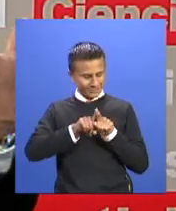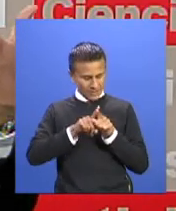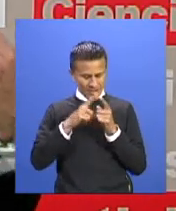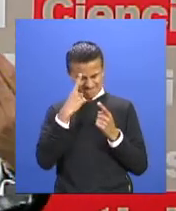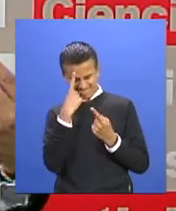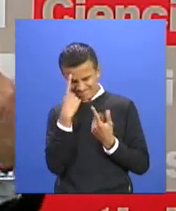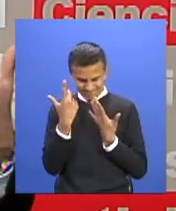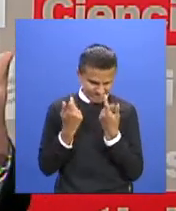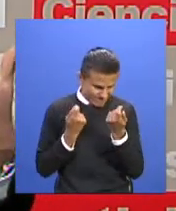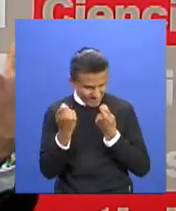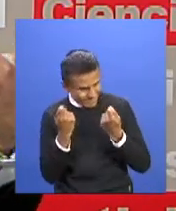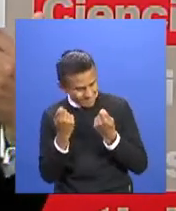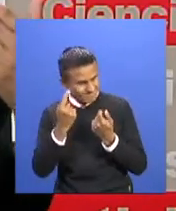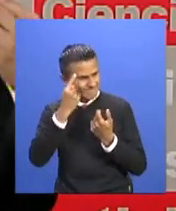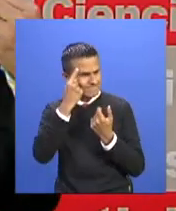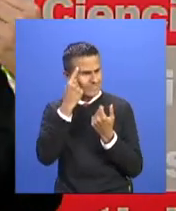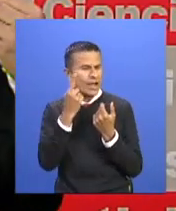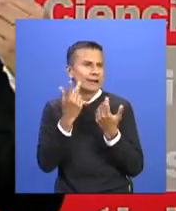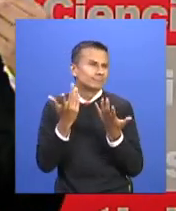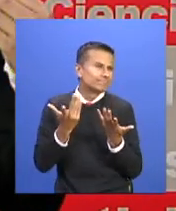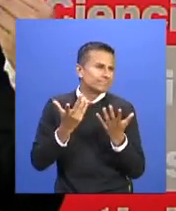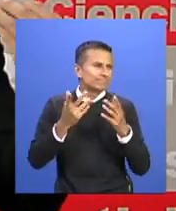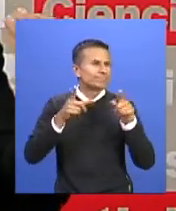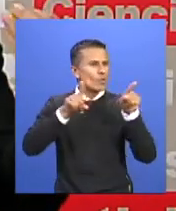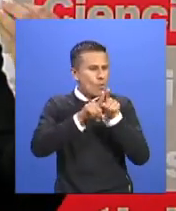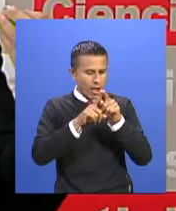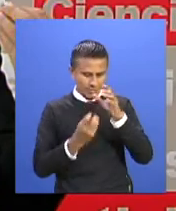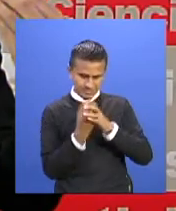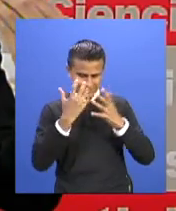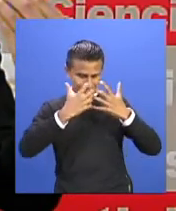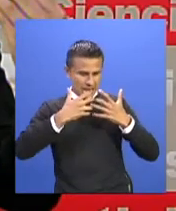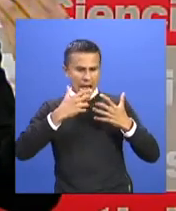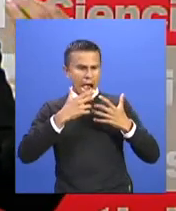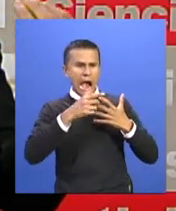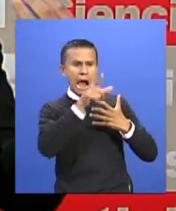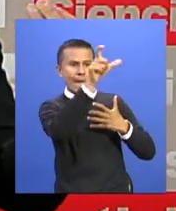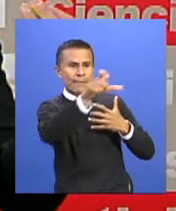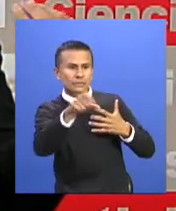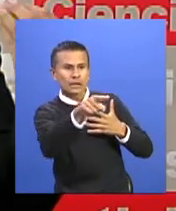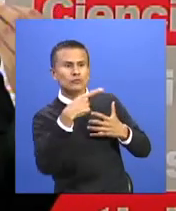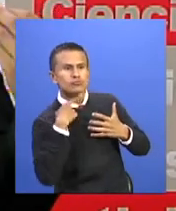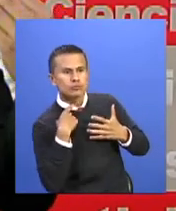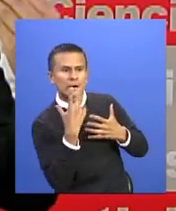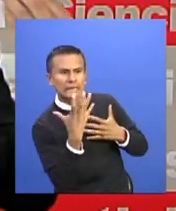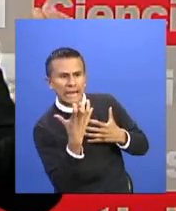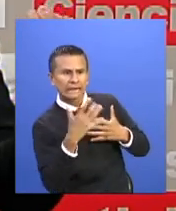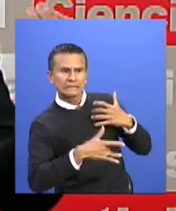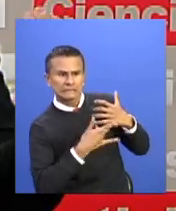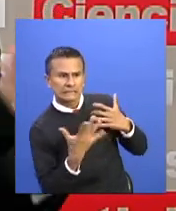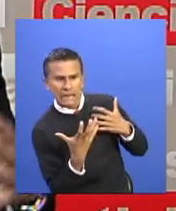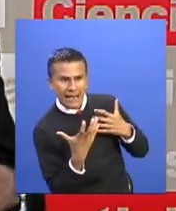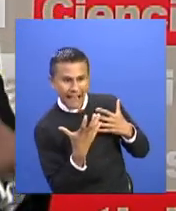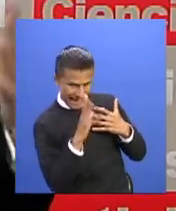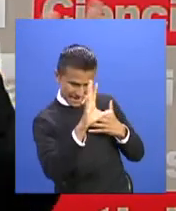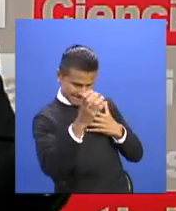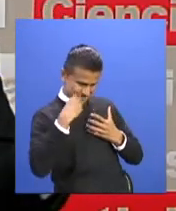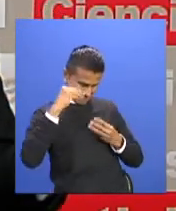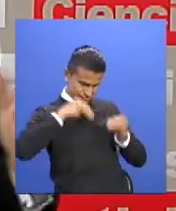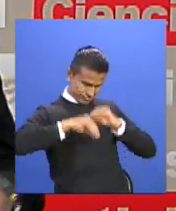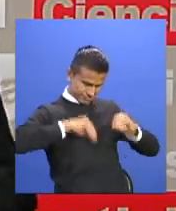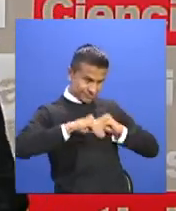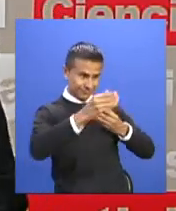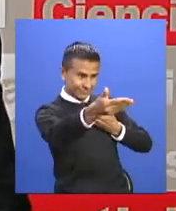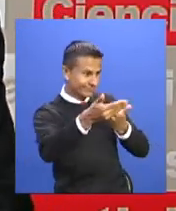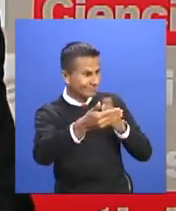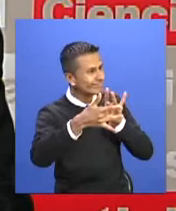un lineamiento, crea algo muy cercano con esos públicos, con esos stakeholders, que son muchos.